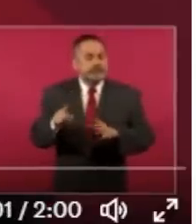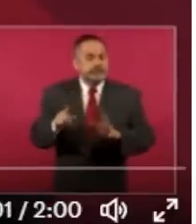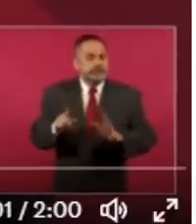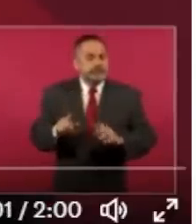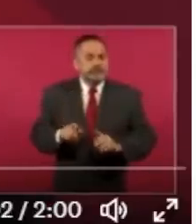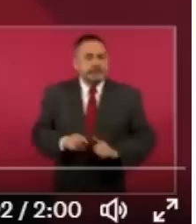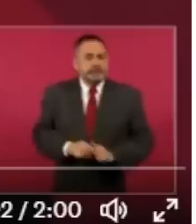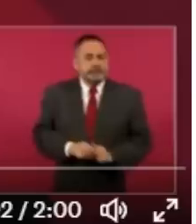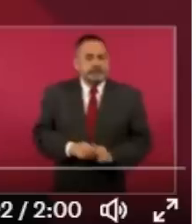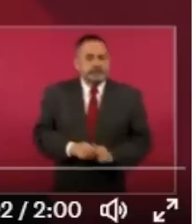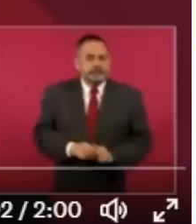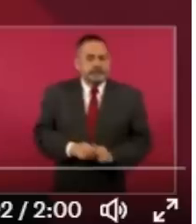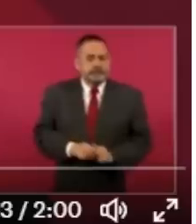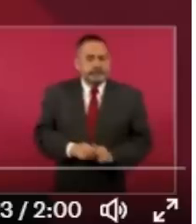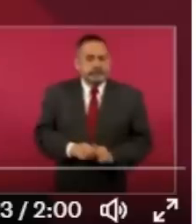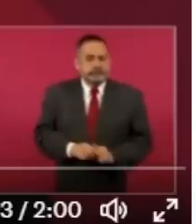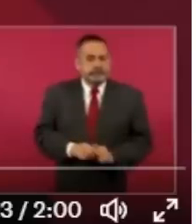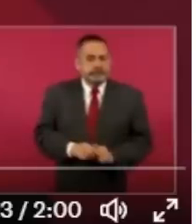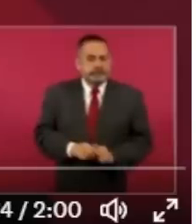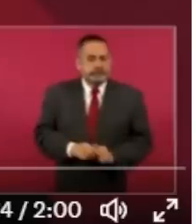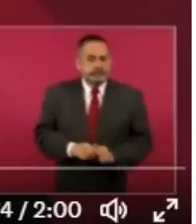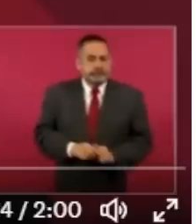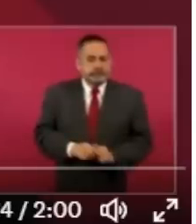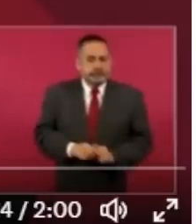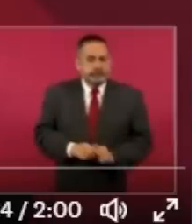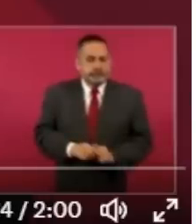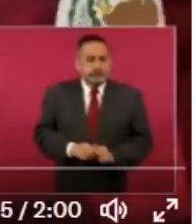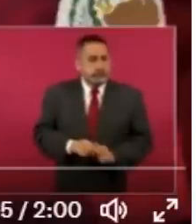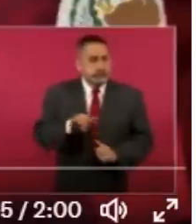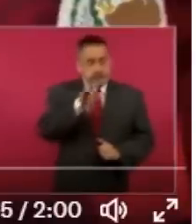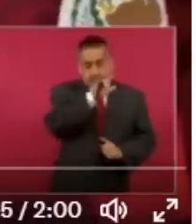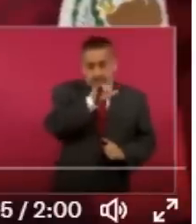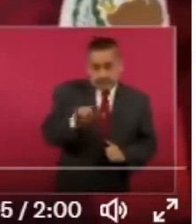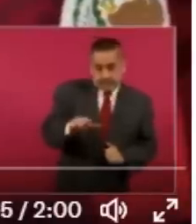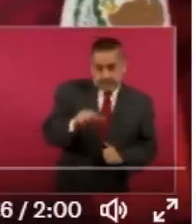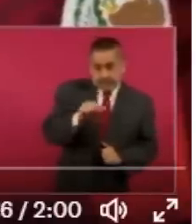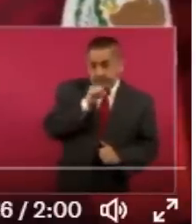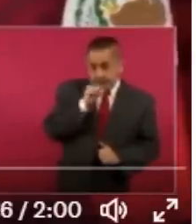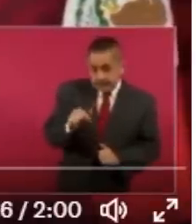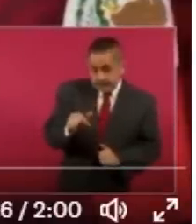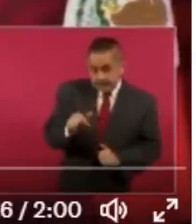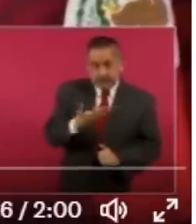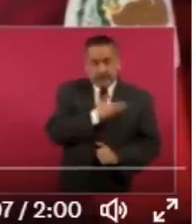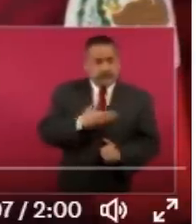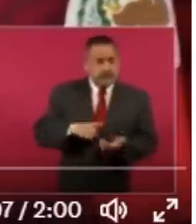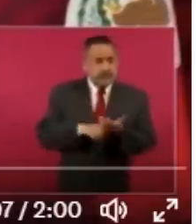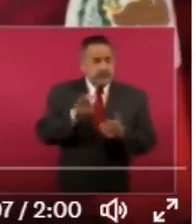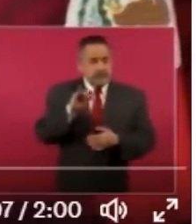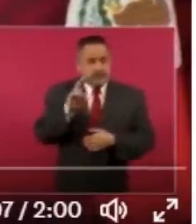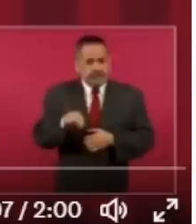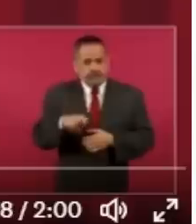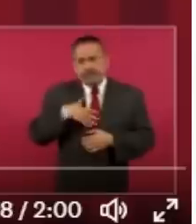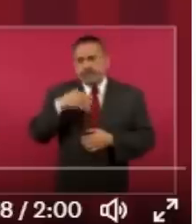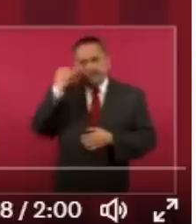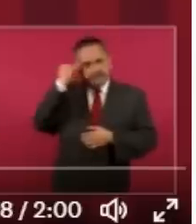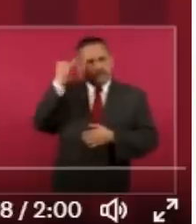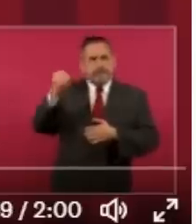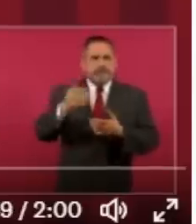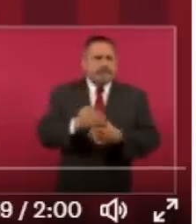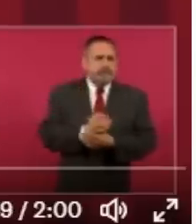si no aterriza ahí el avión del presidente del aire imagínense